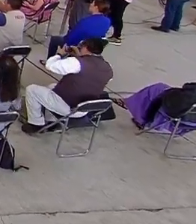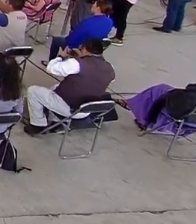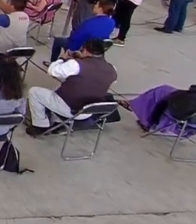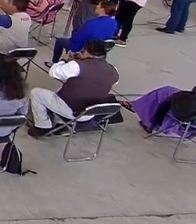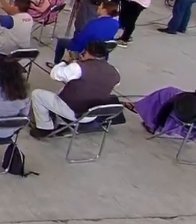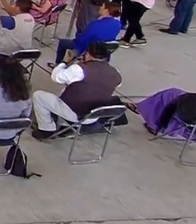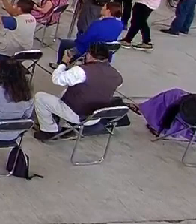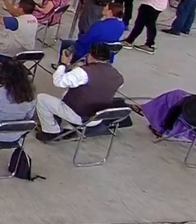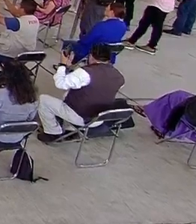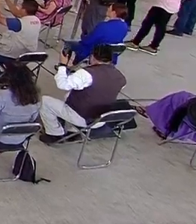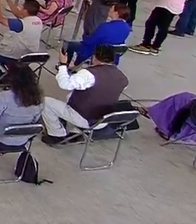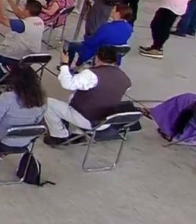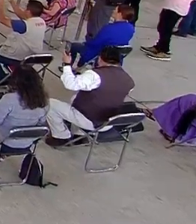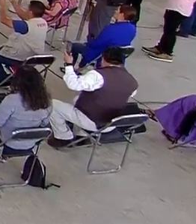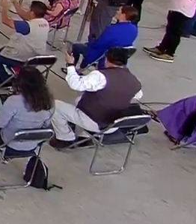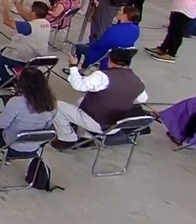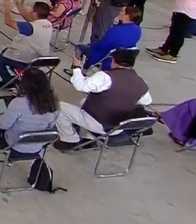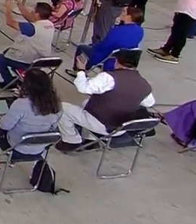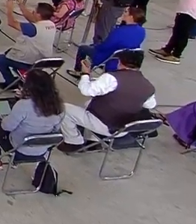coincide el